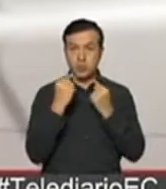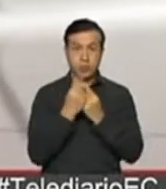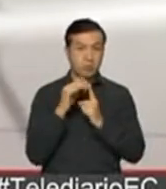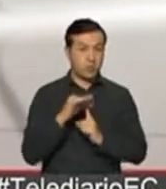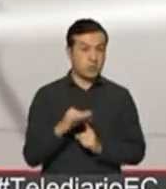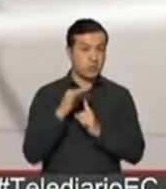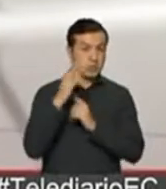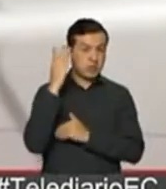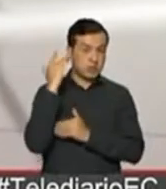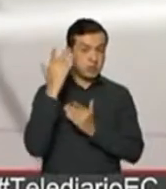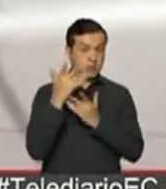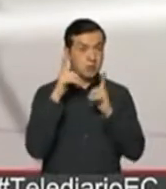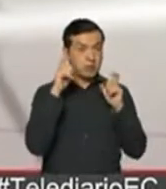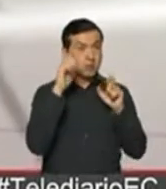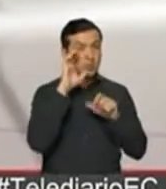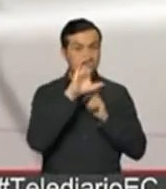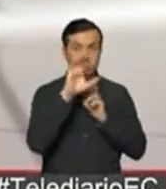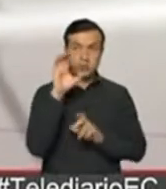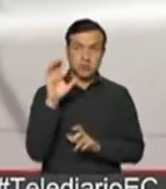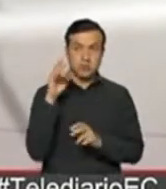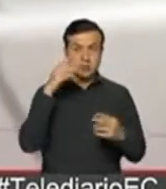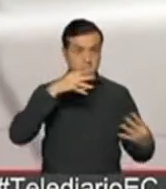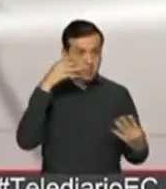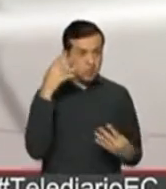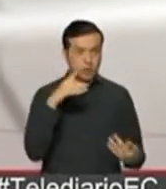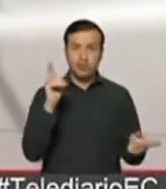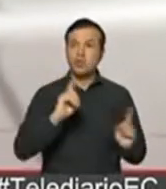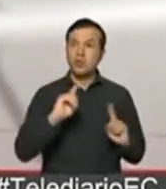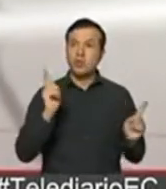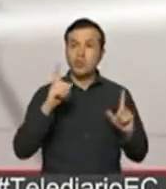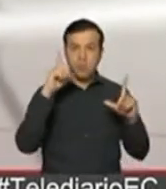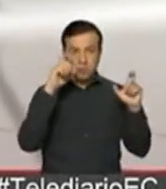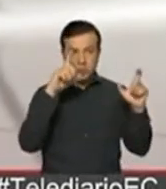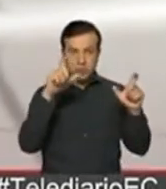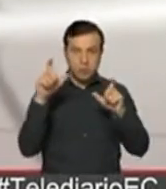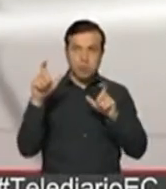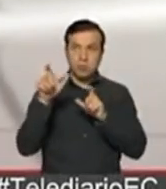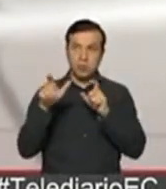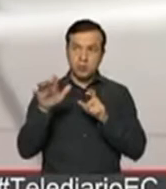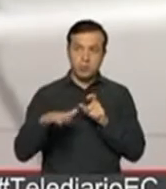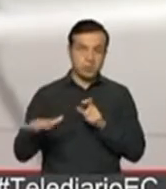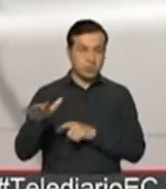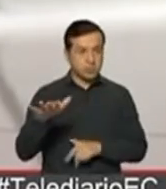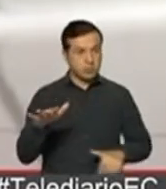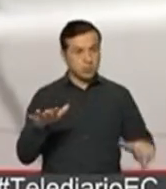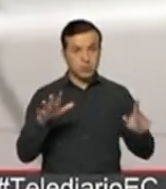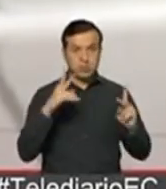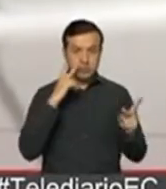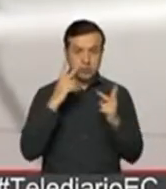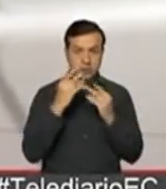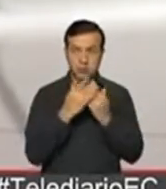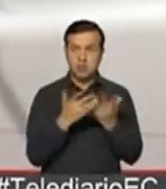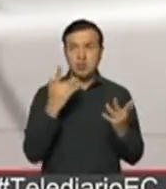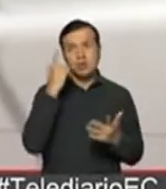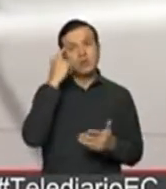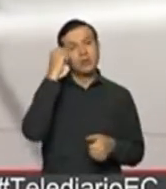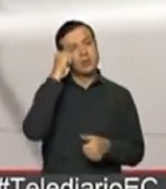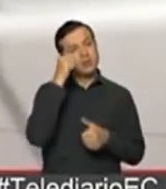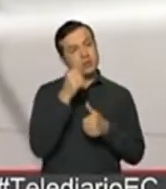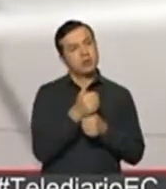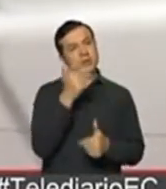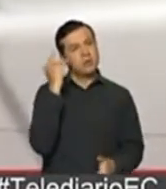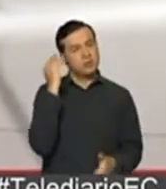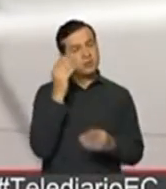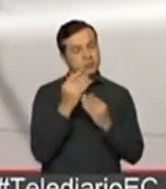con imágenes no del combate sino imágenes desde la población para hoy recuerden que es la